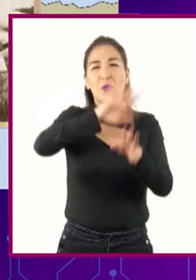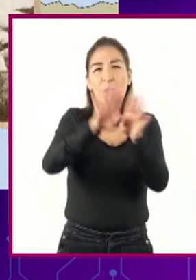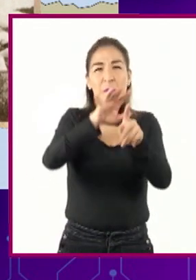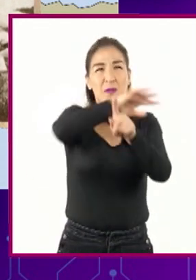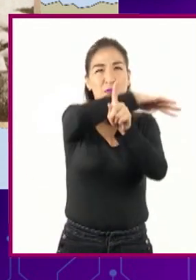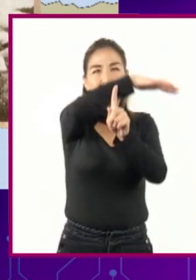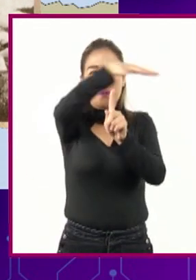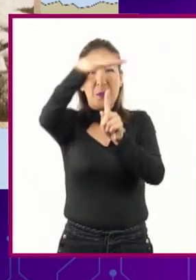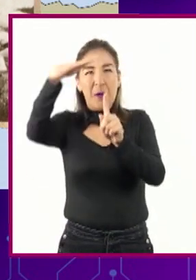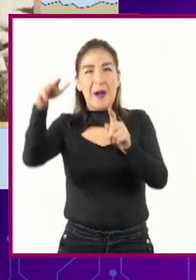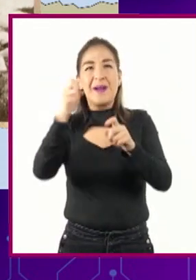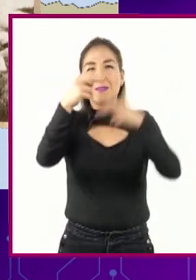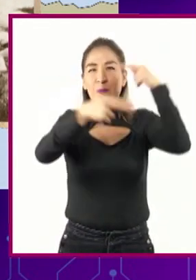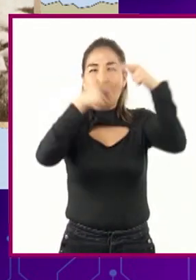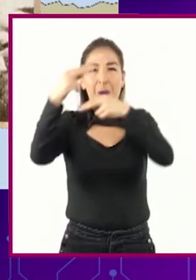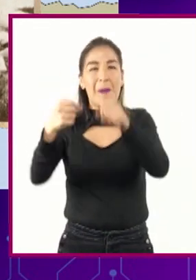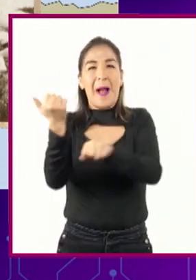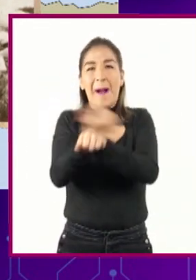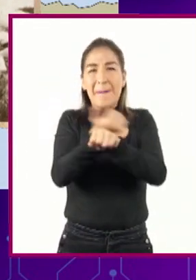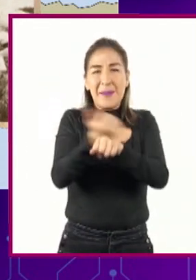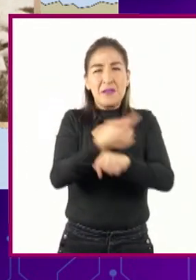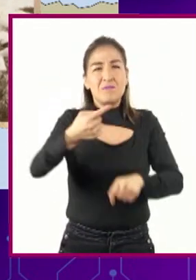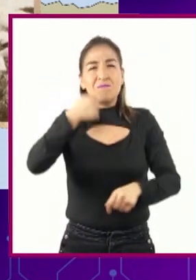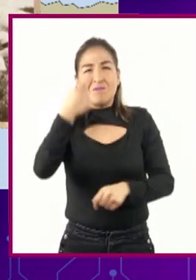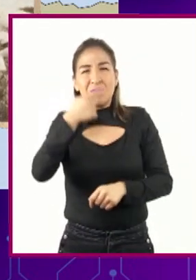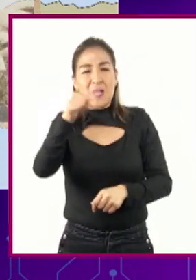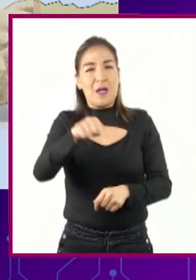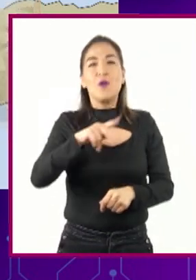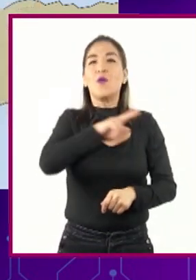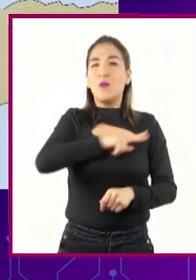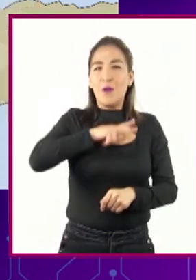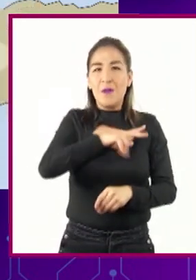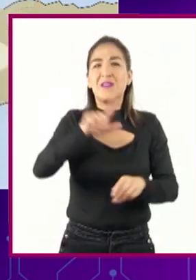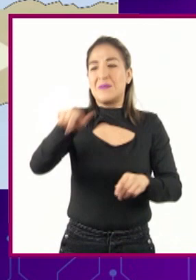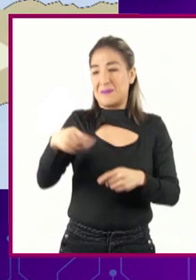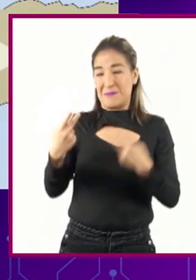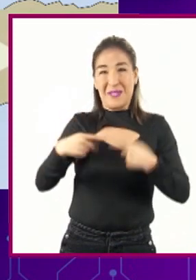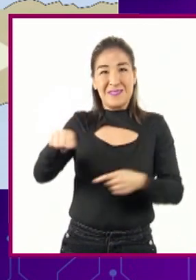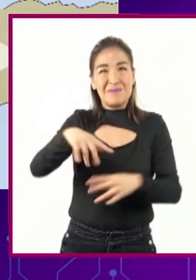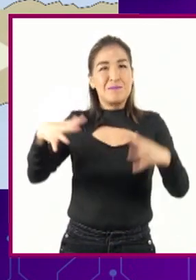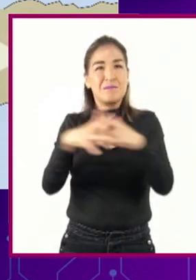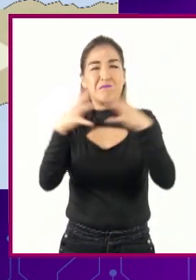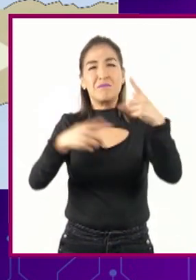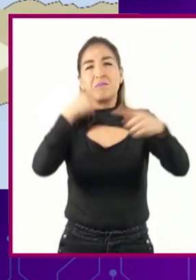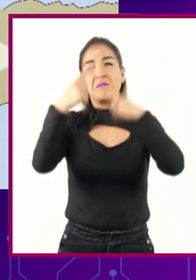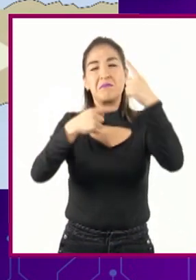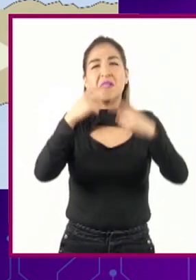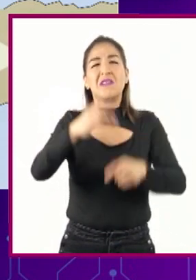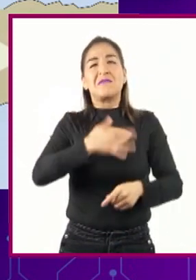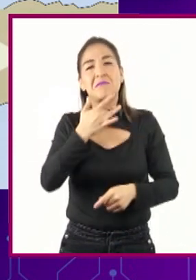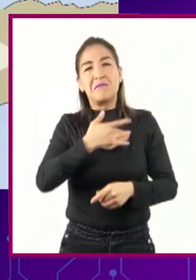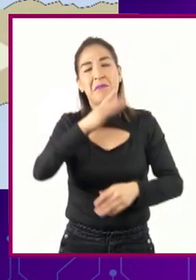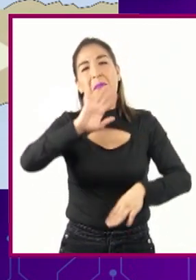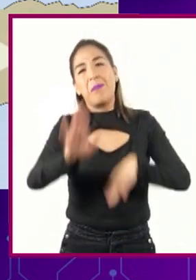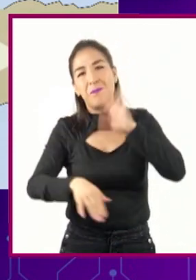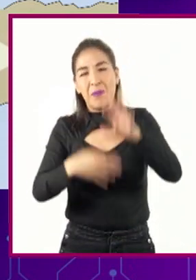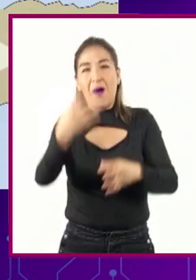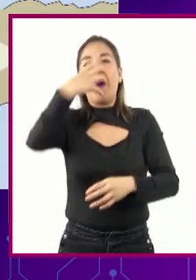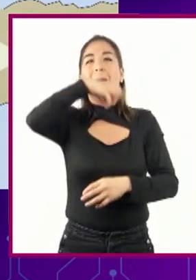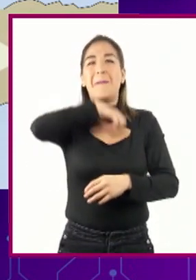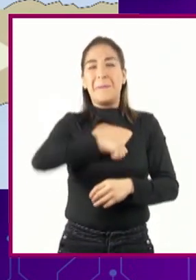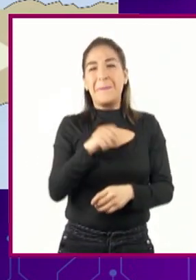amarilla de cloro que afectaba a la respiración de los soldados, y después de largos minutos de agonía, morían